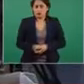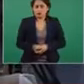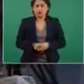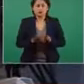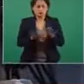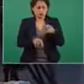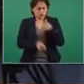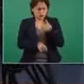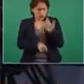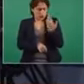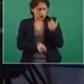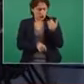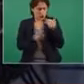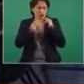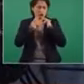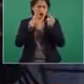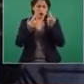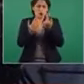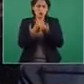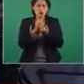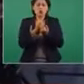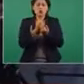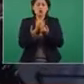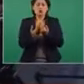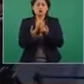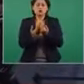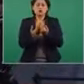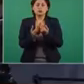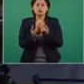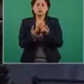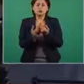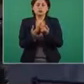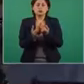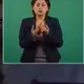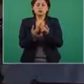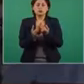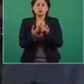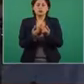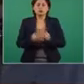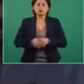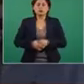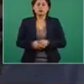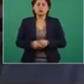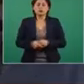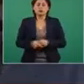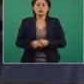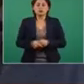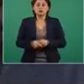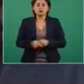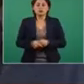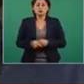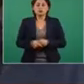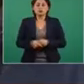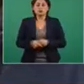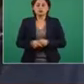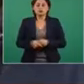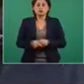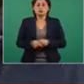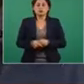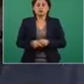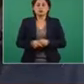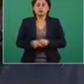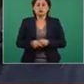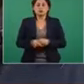Acabo de reunirme con el presidente de lo que